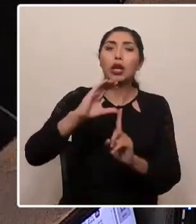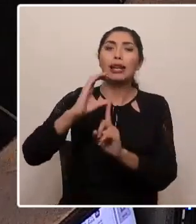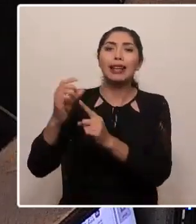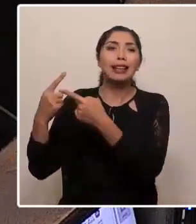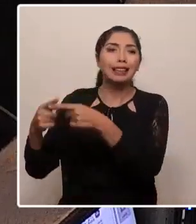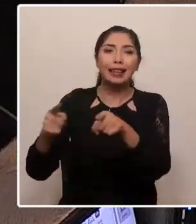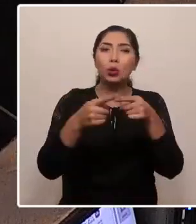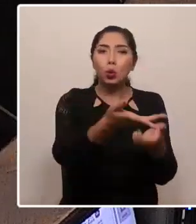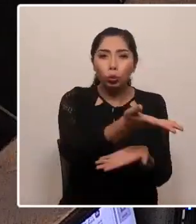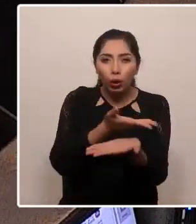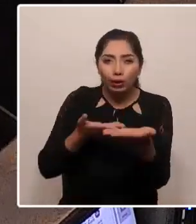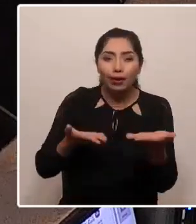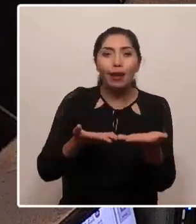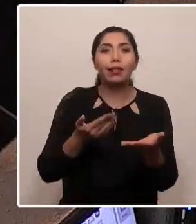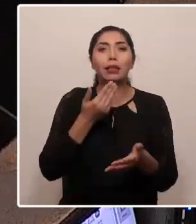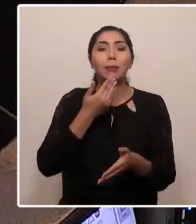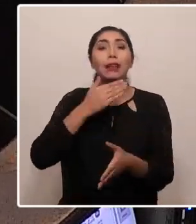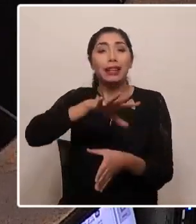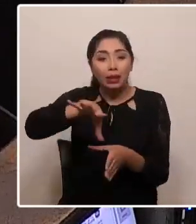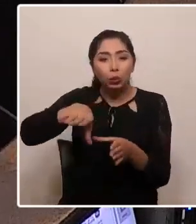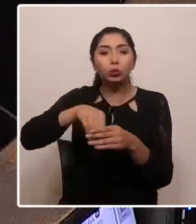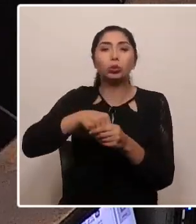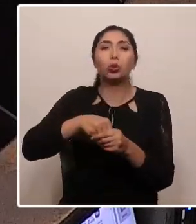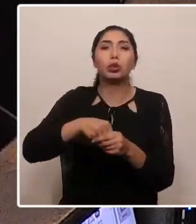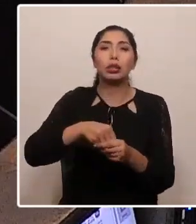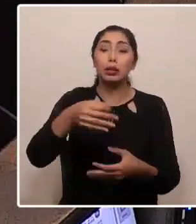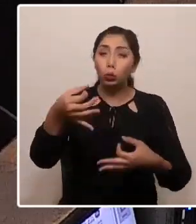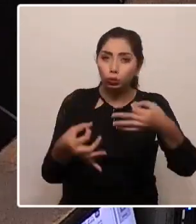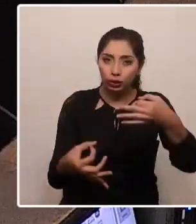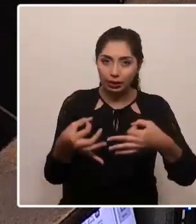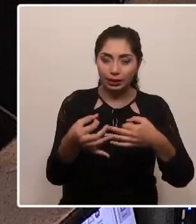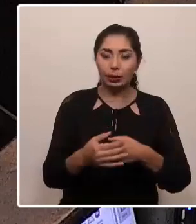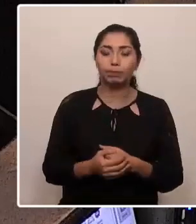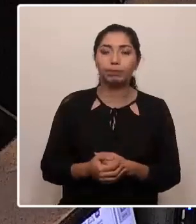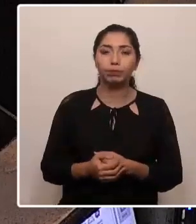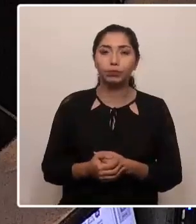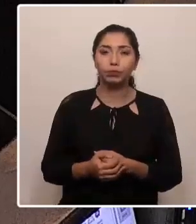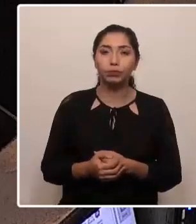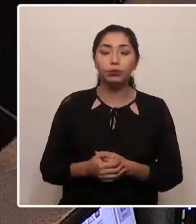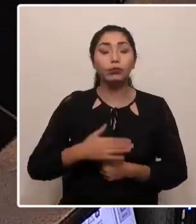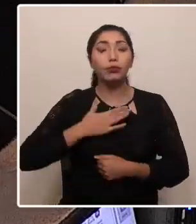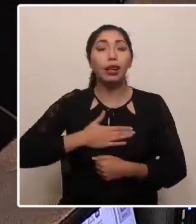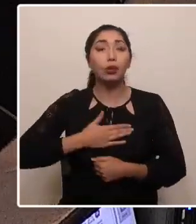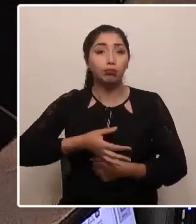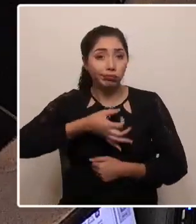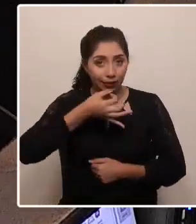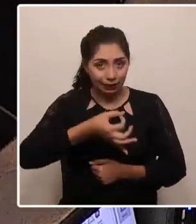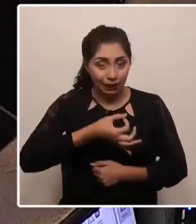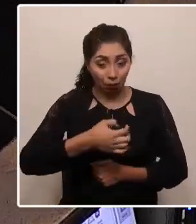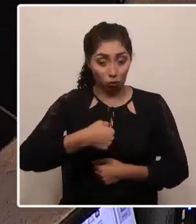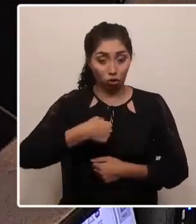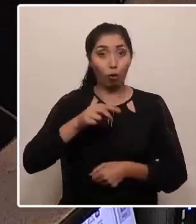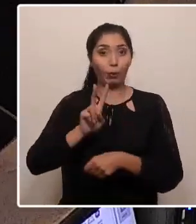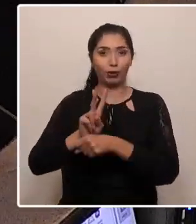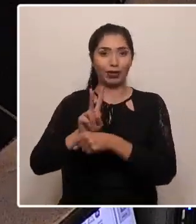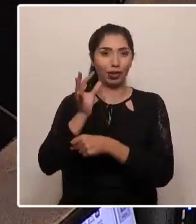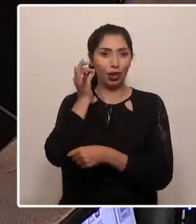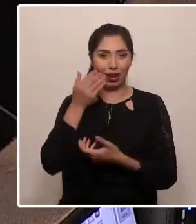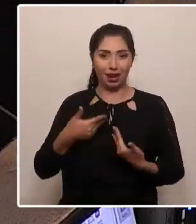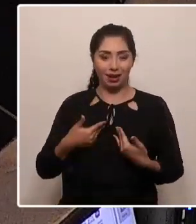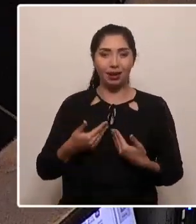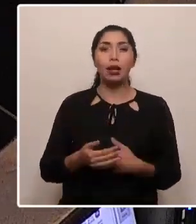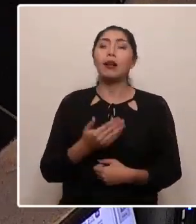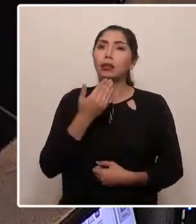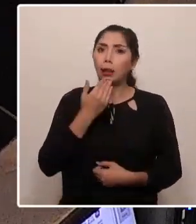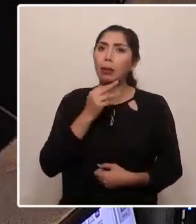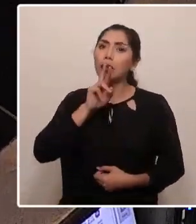inclusión de la justicia. En ese contexto quiero decirle de que como profesora también respondo